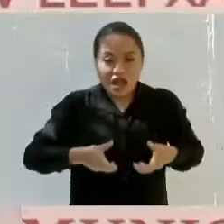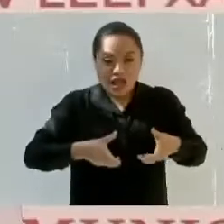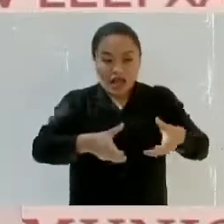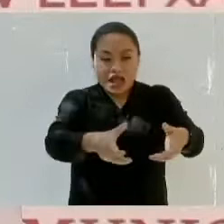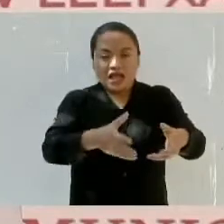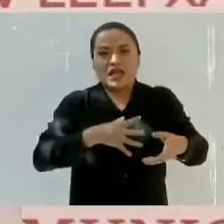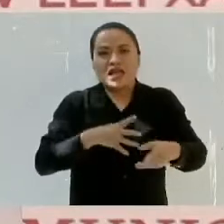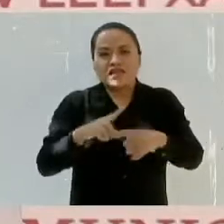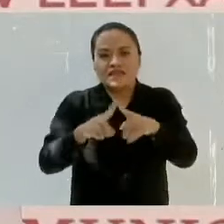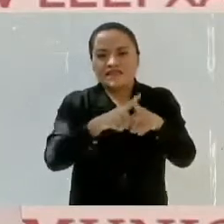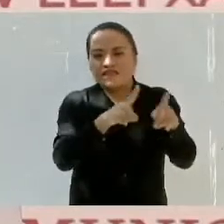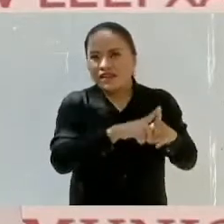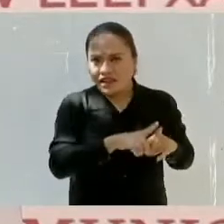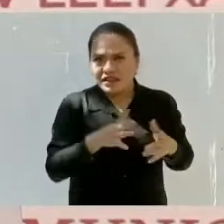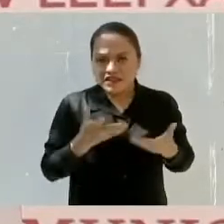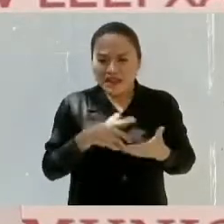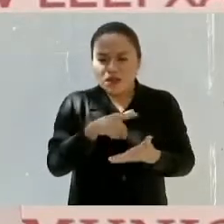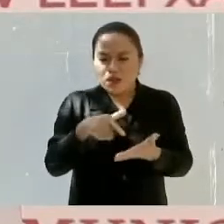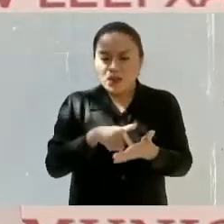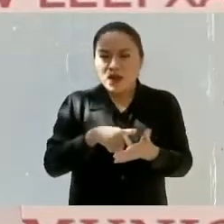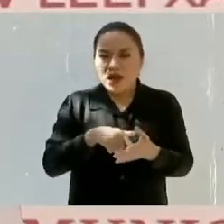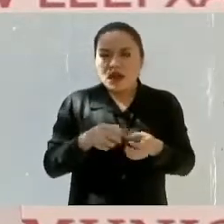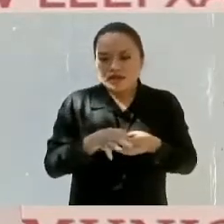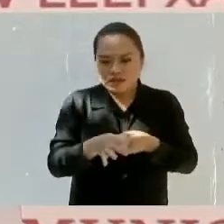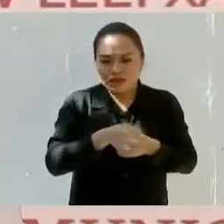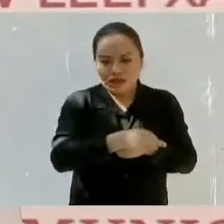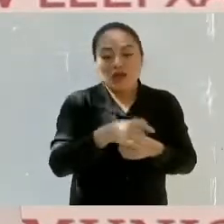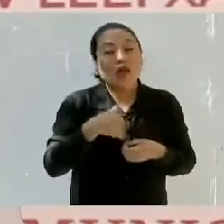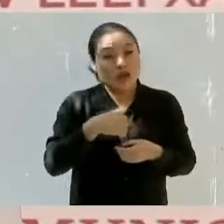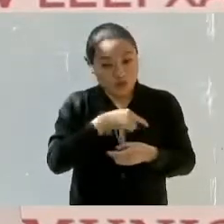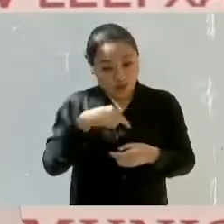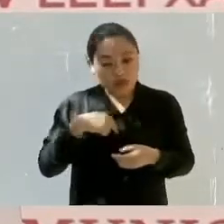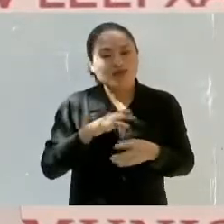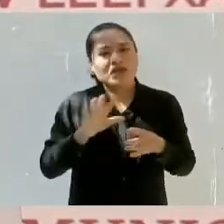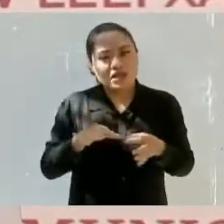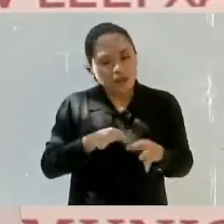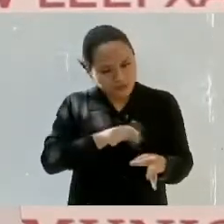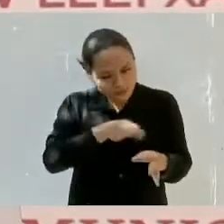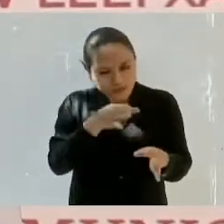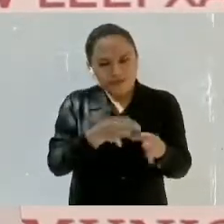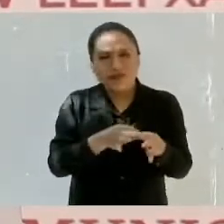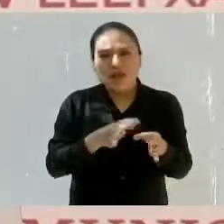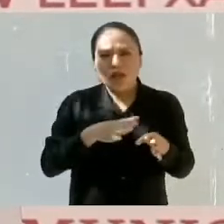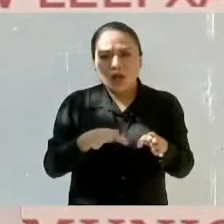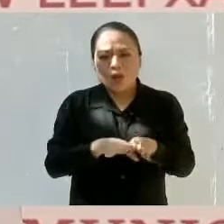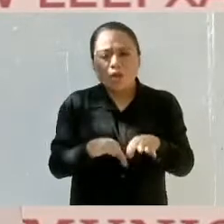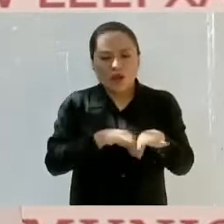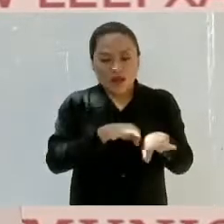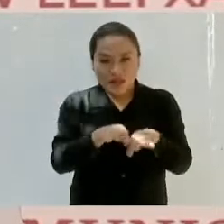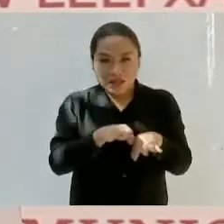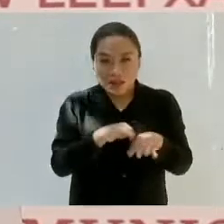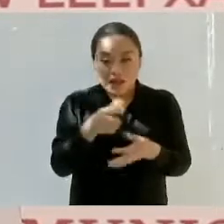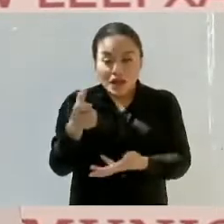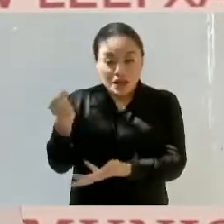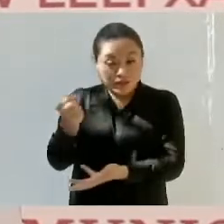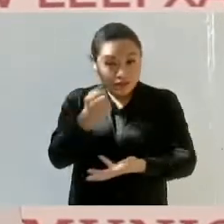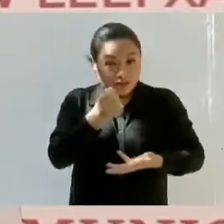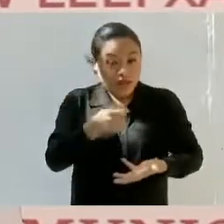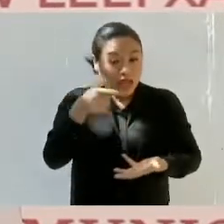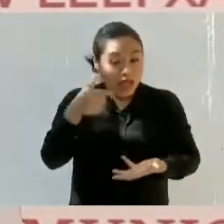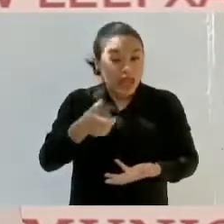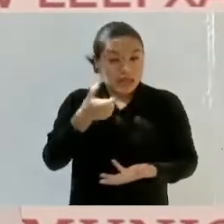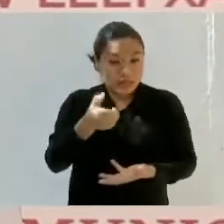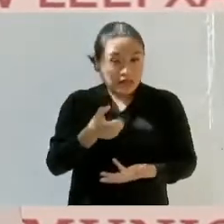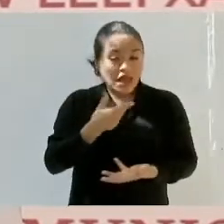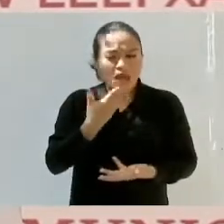puesto nuestro granito de arena, hemos cumplido, le decía anteriormente, en ese manejo de recursos, y la verdad